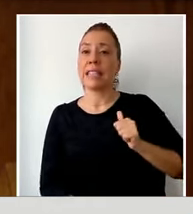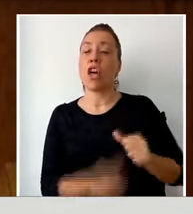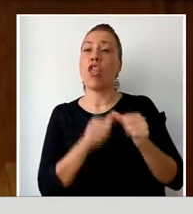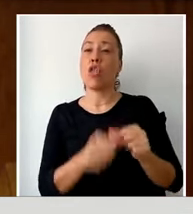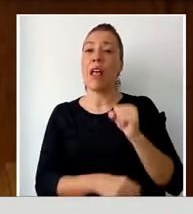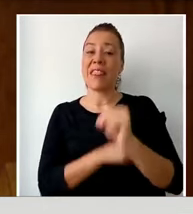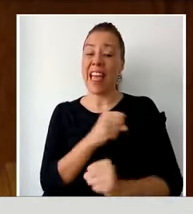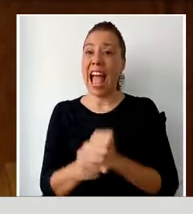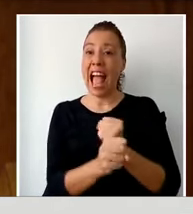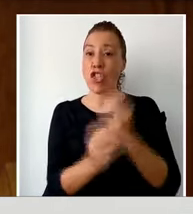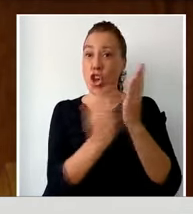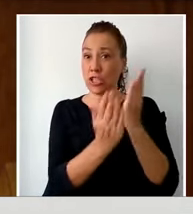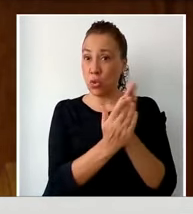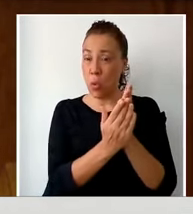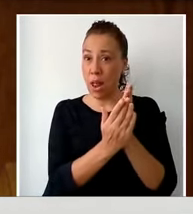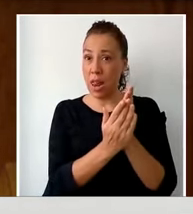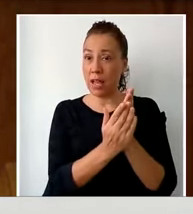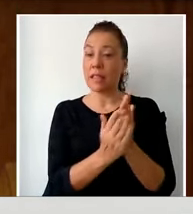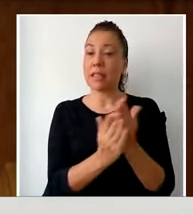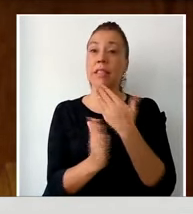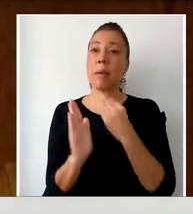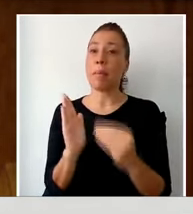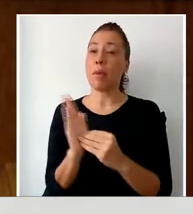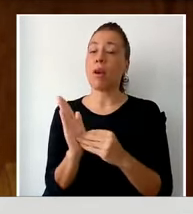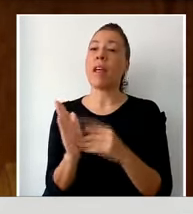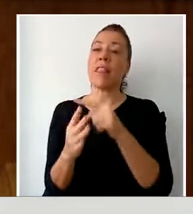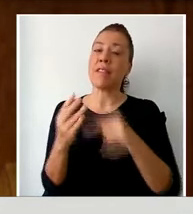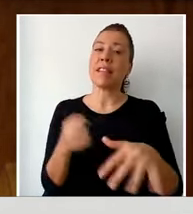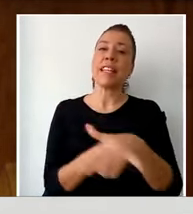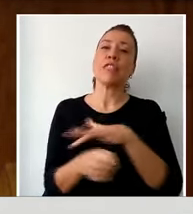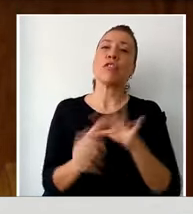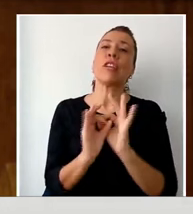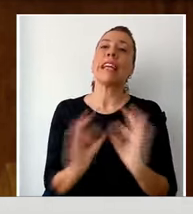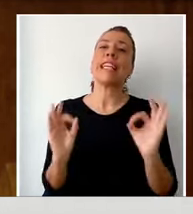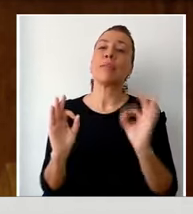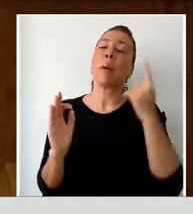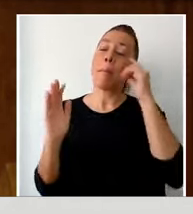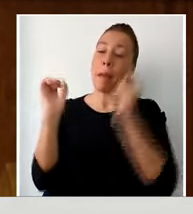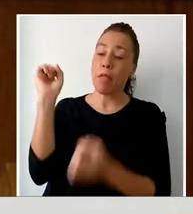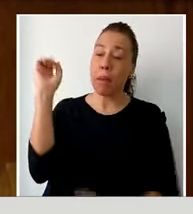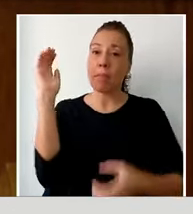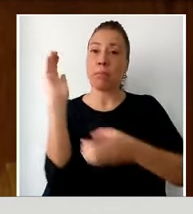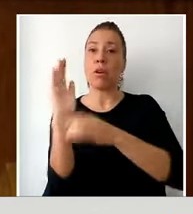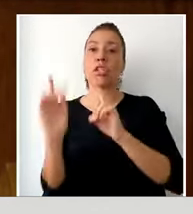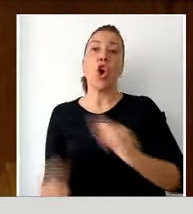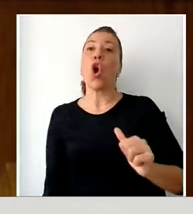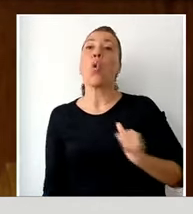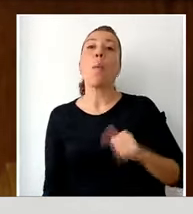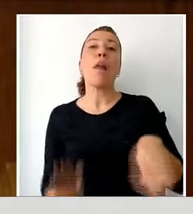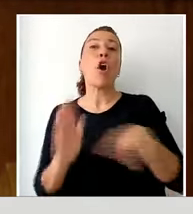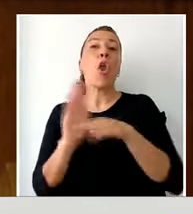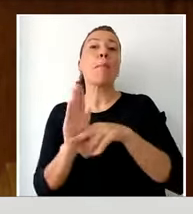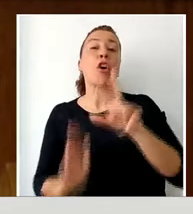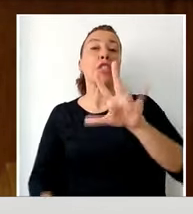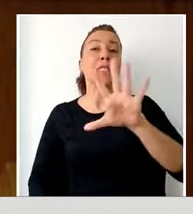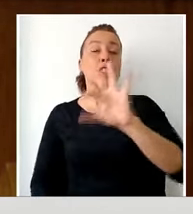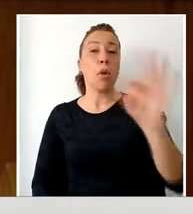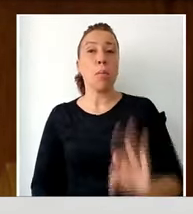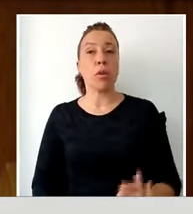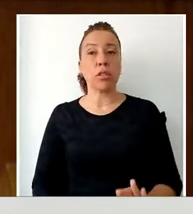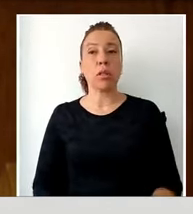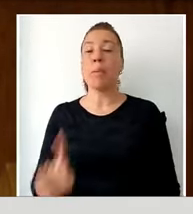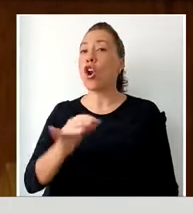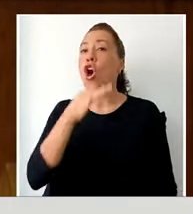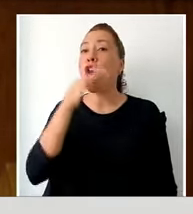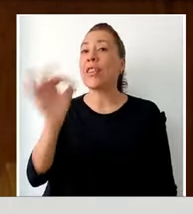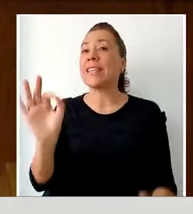y se contemplan situaciones excepcionales de Promoción si no cumplen con el mínimo sin que se haga mención alguna